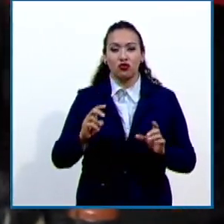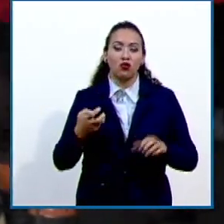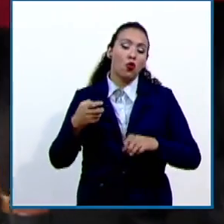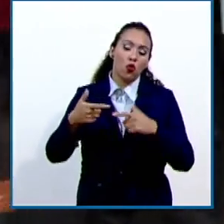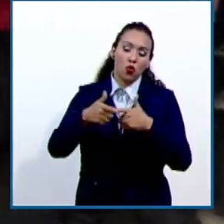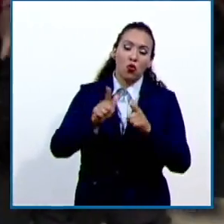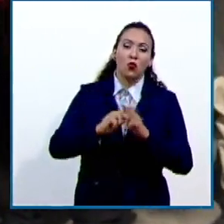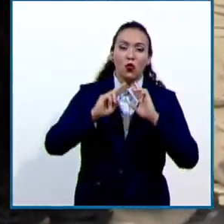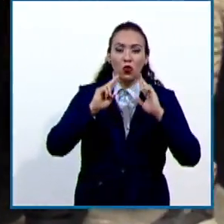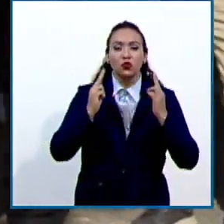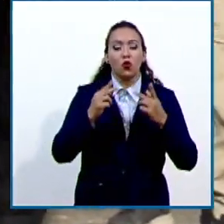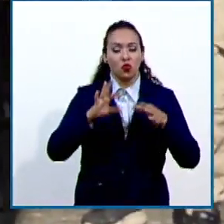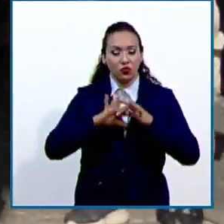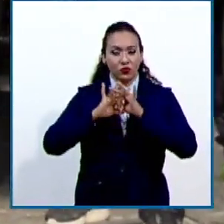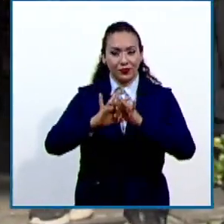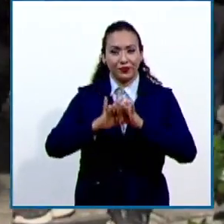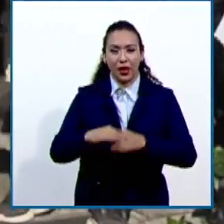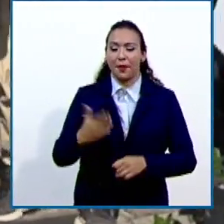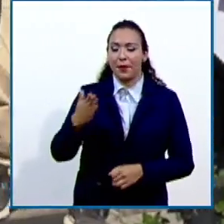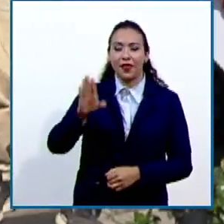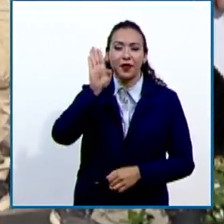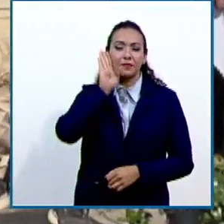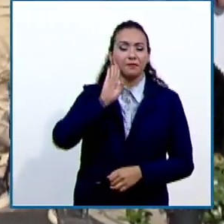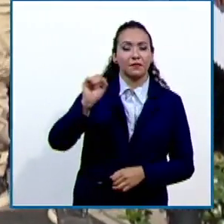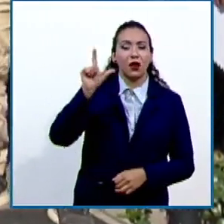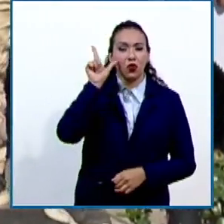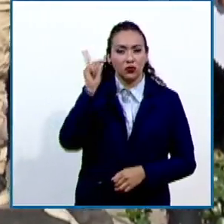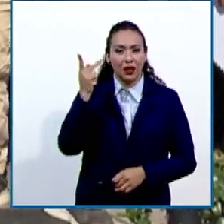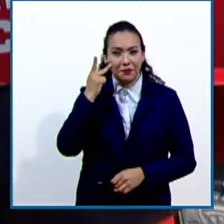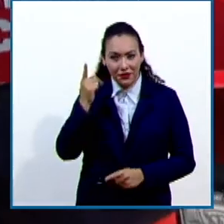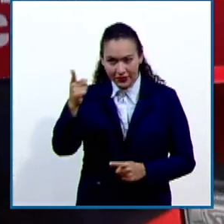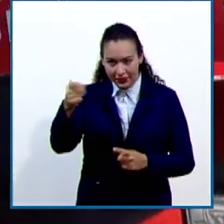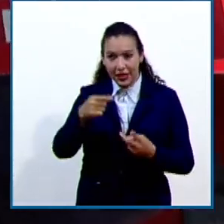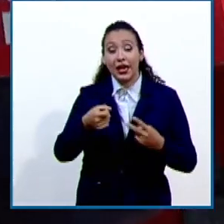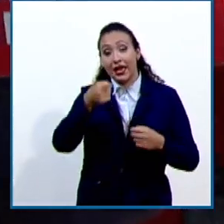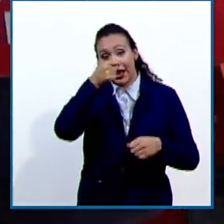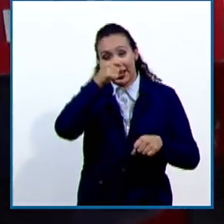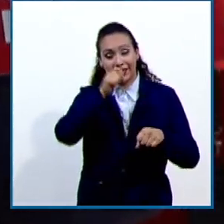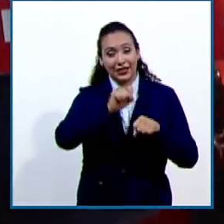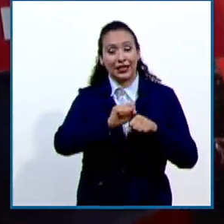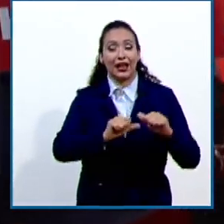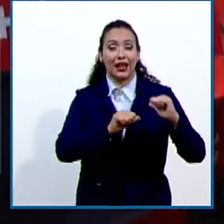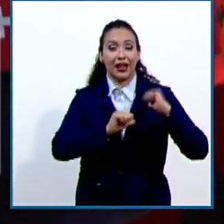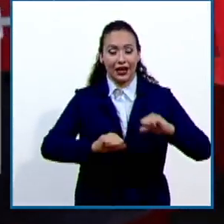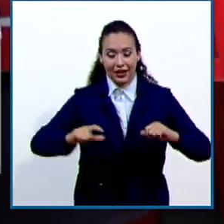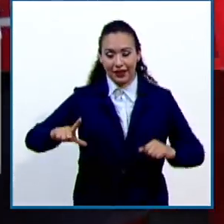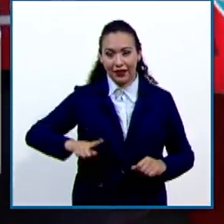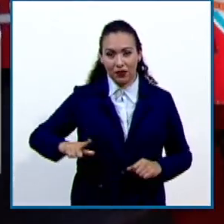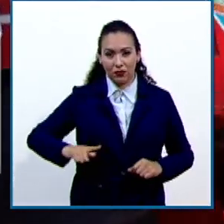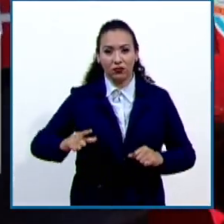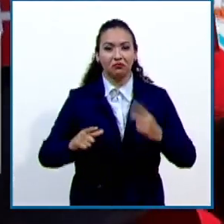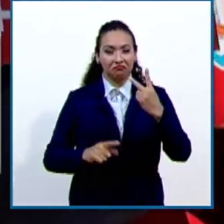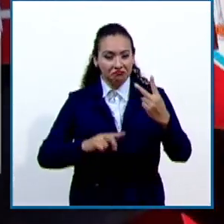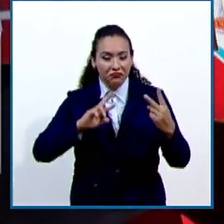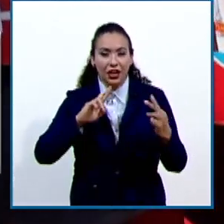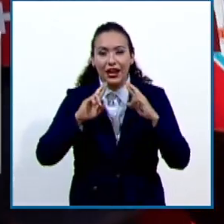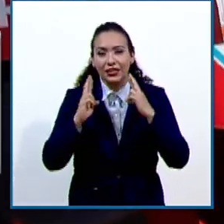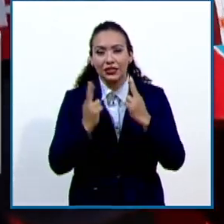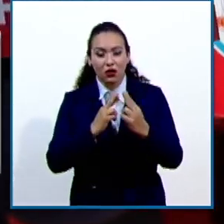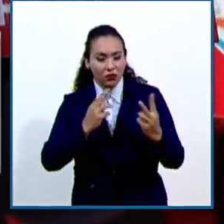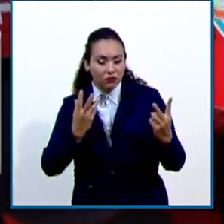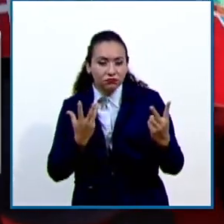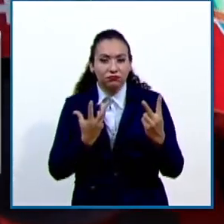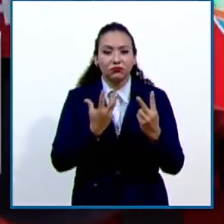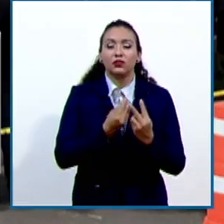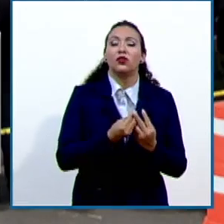solicitaron a la ministra presidenta Norma Lucía Piña Hernández y a la secretaria de Gobernación una reunión para abordar el tema de la afectación